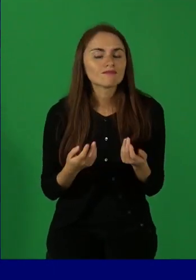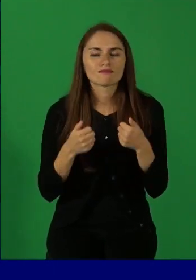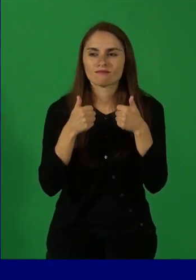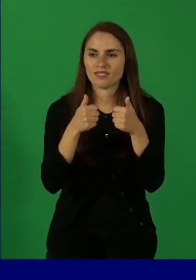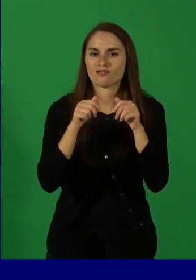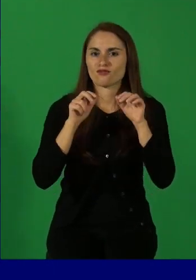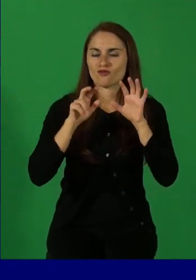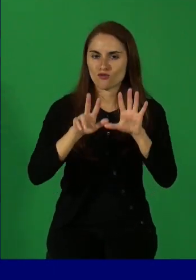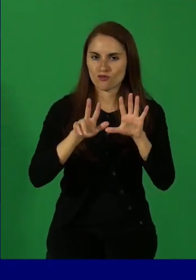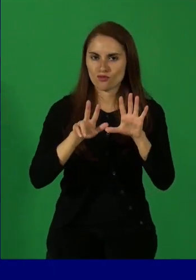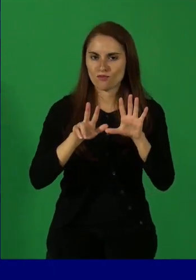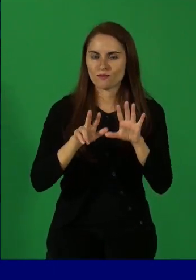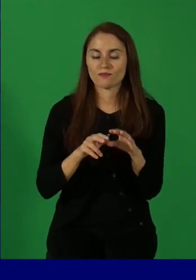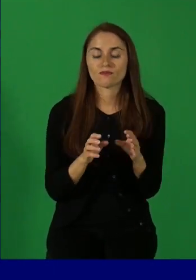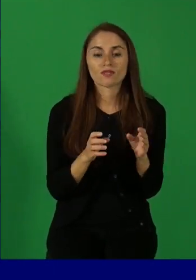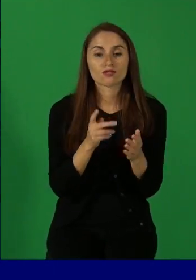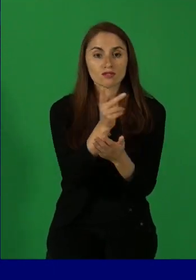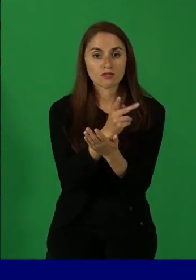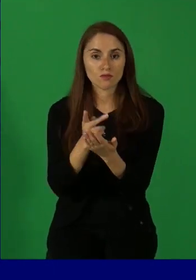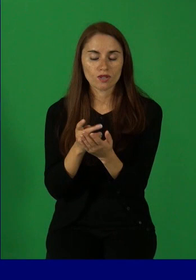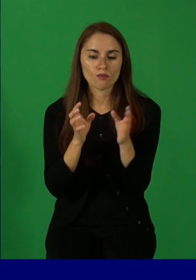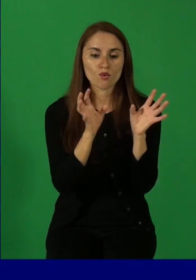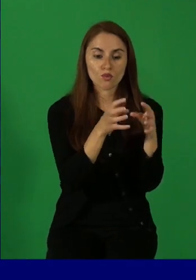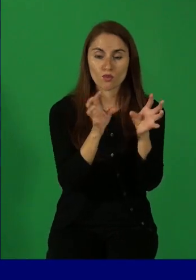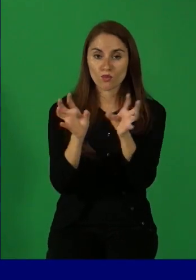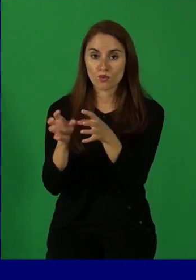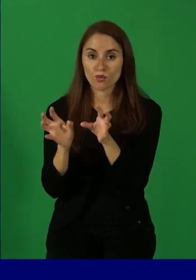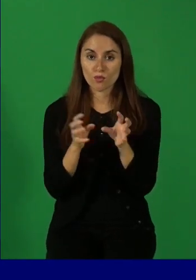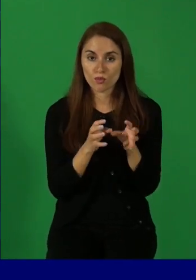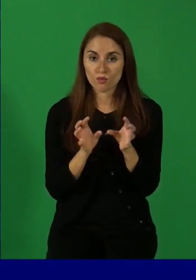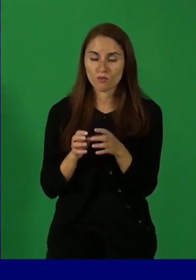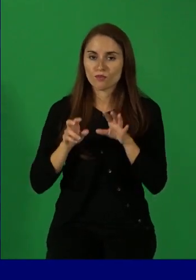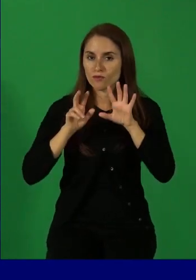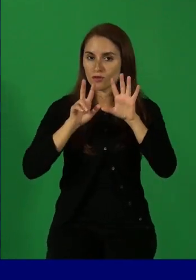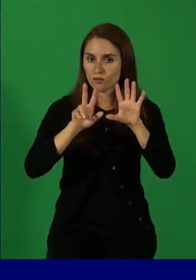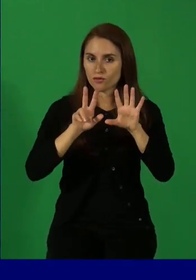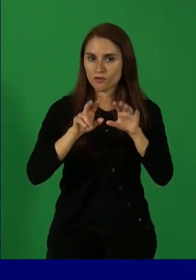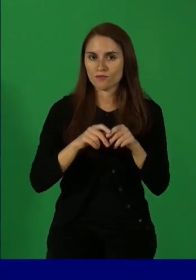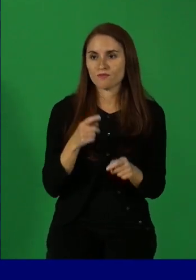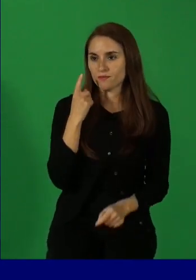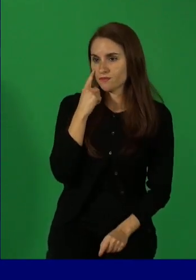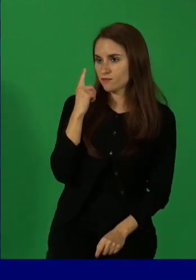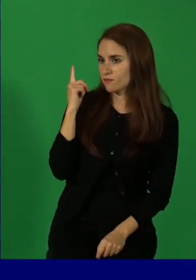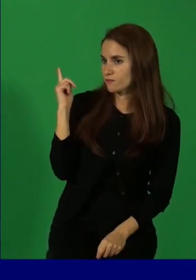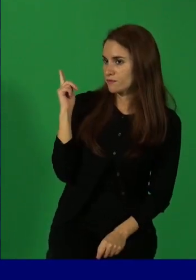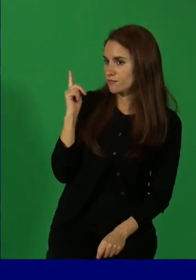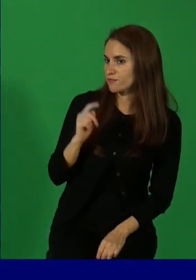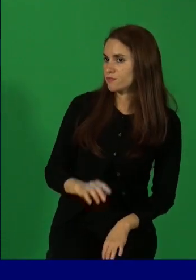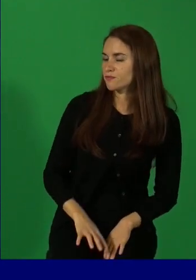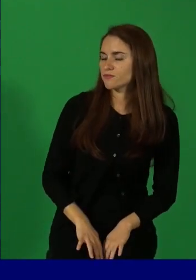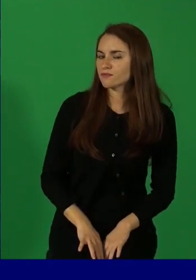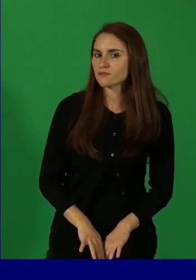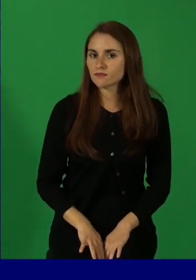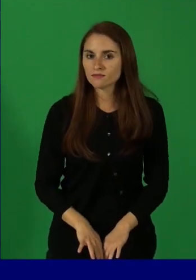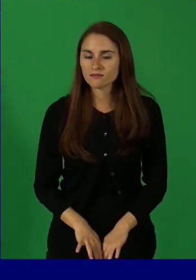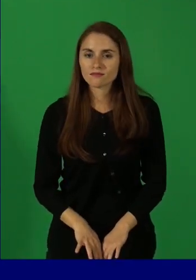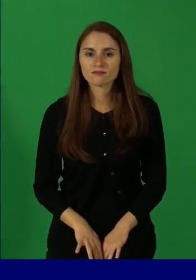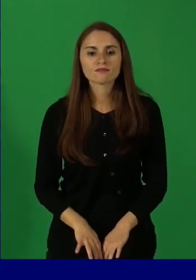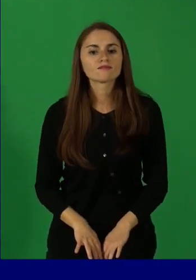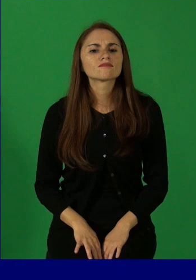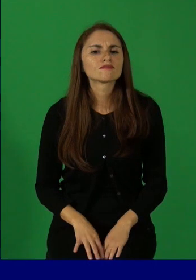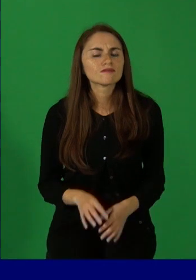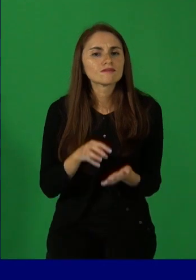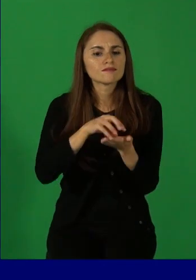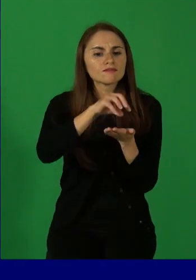bien, 8. Dibujamos los 8, o en este caso yo los voy a representar acá. ¿Y cuántos